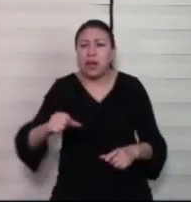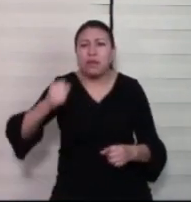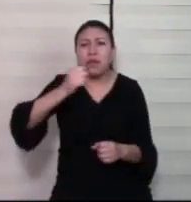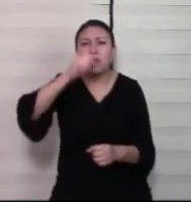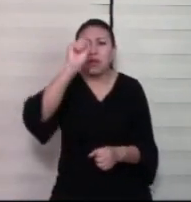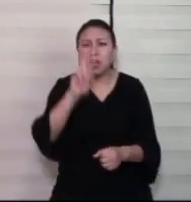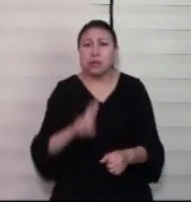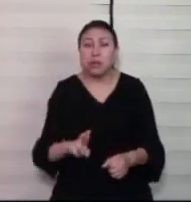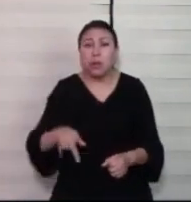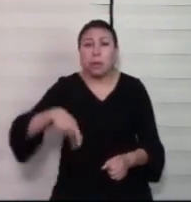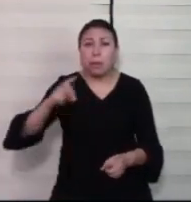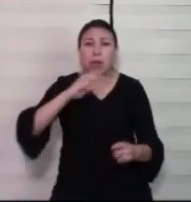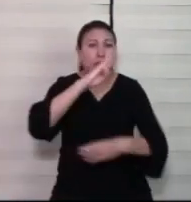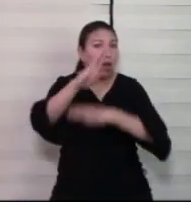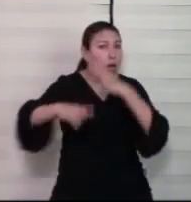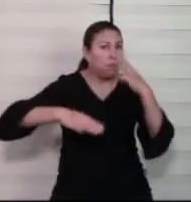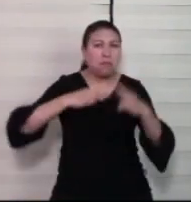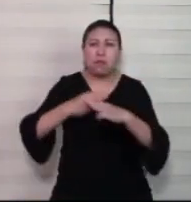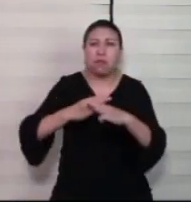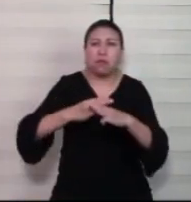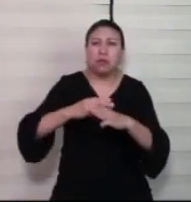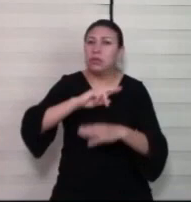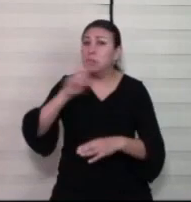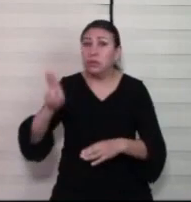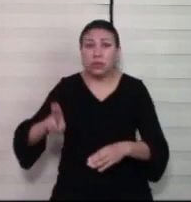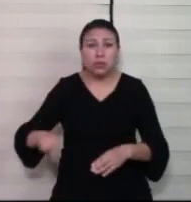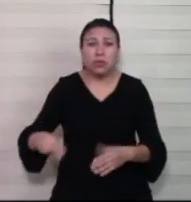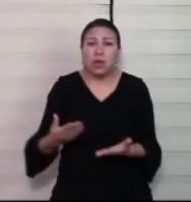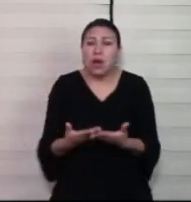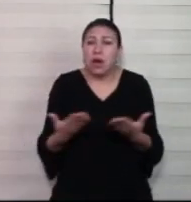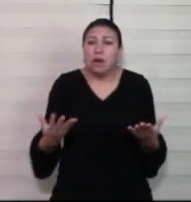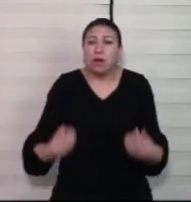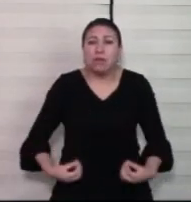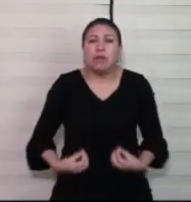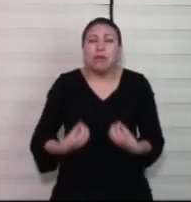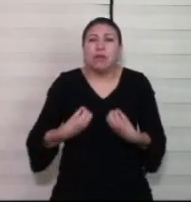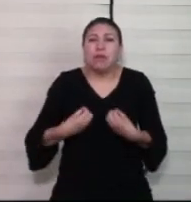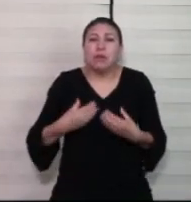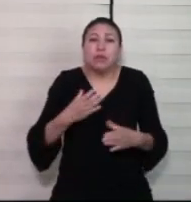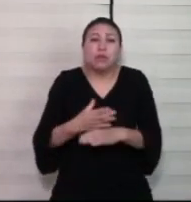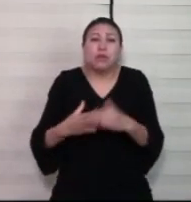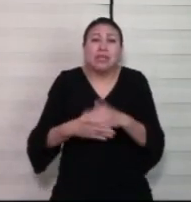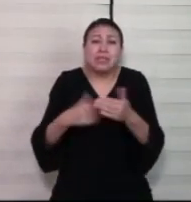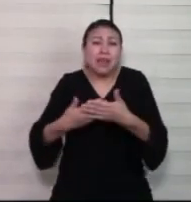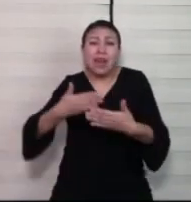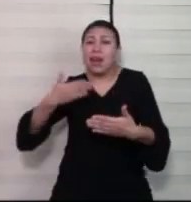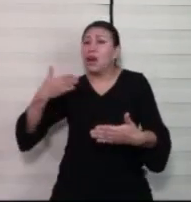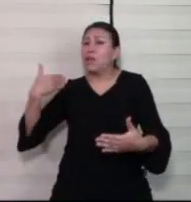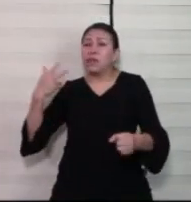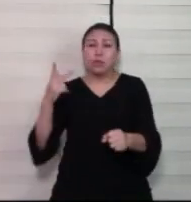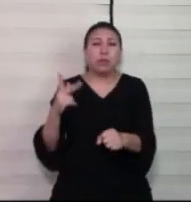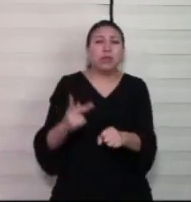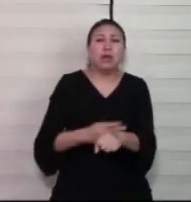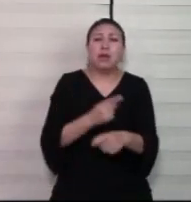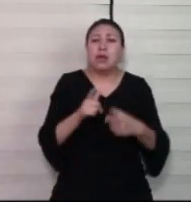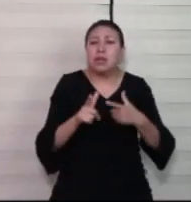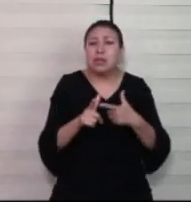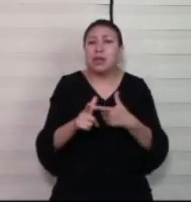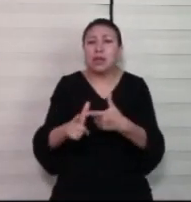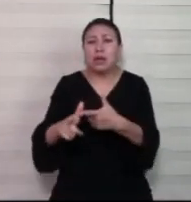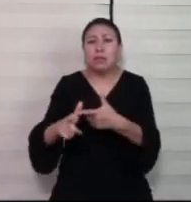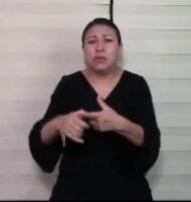nunca mundial. De modo que ahora estamos enfrentando algo que nunca habíamos enfrentado y seguimos con